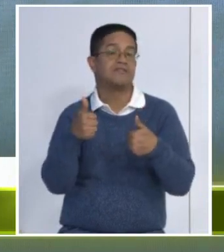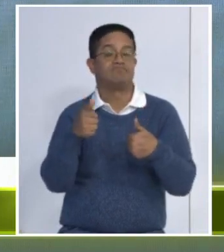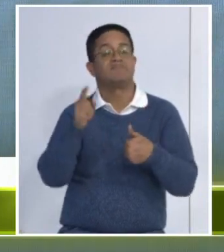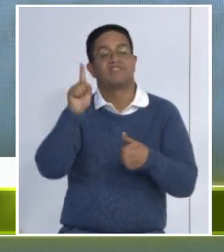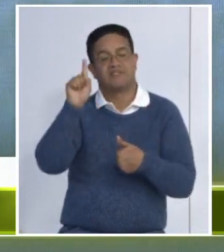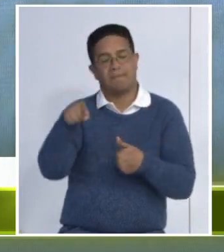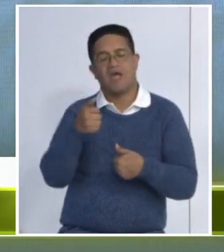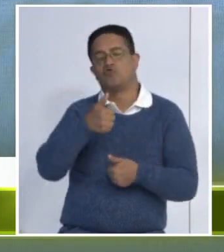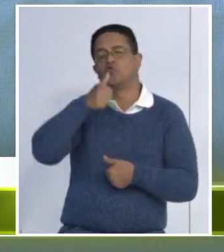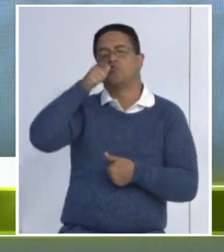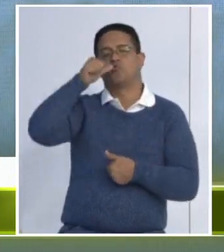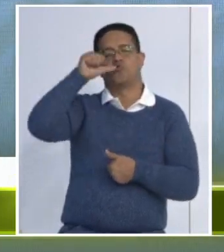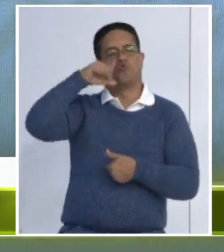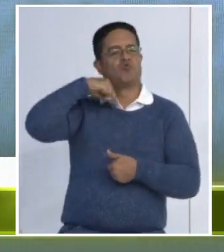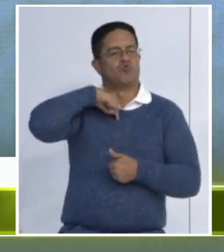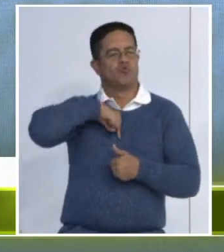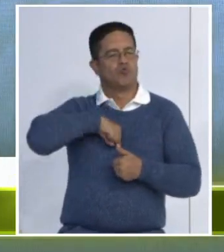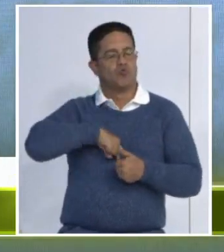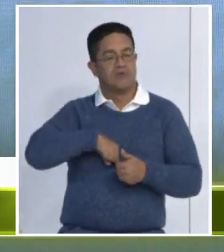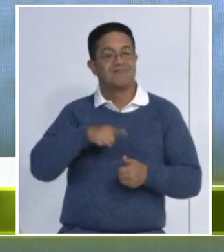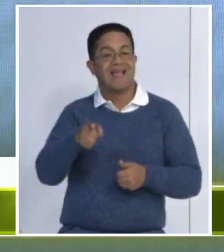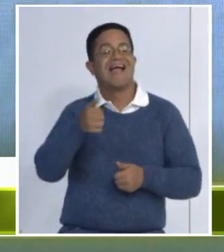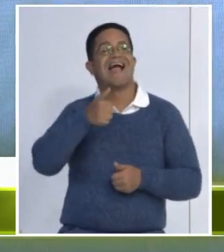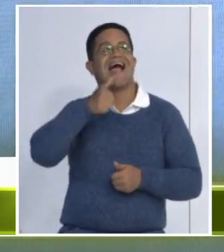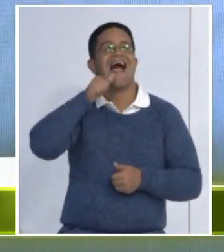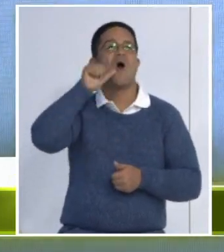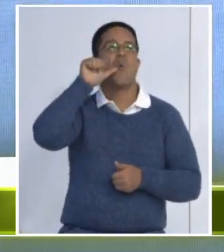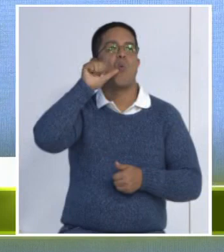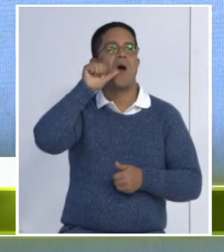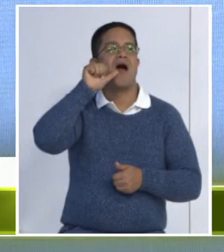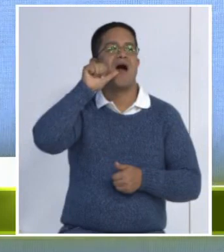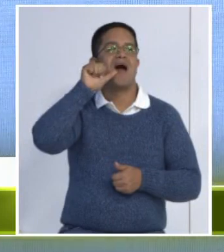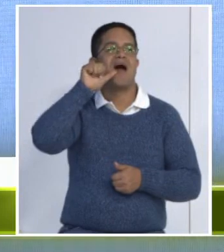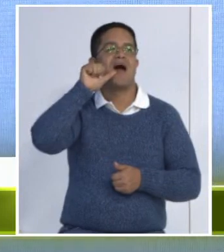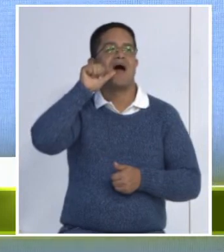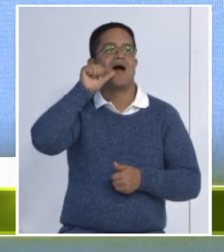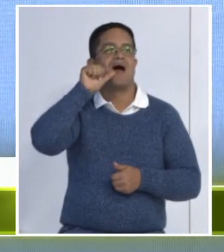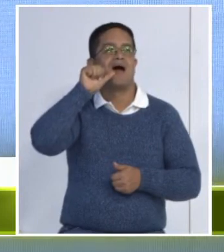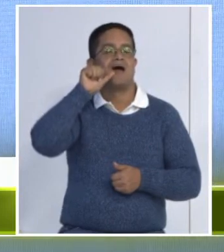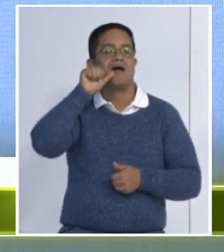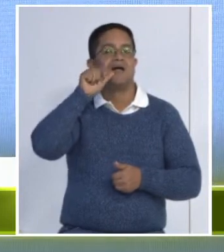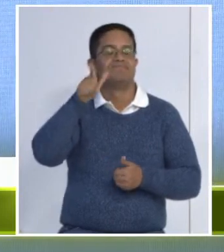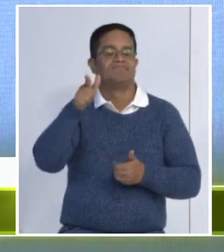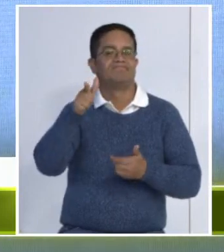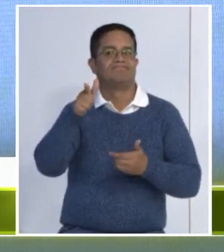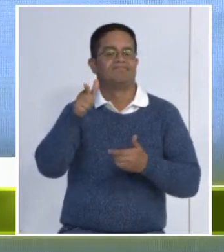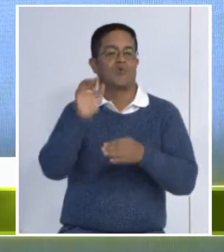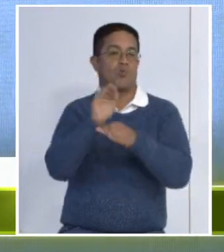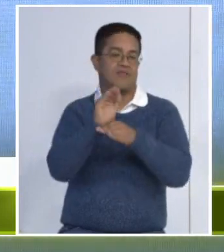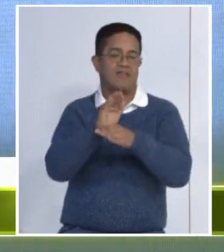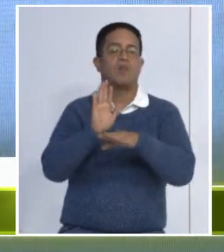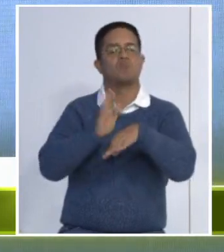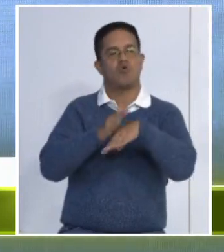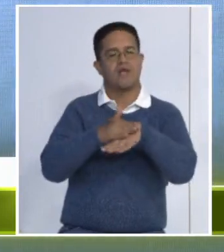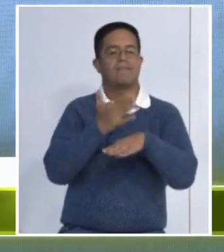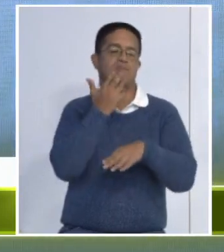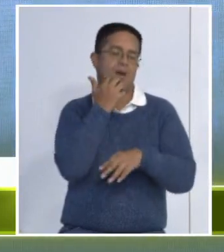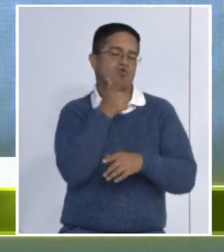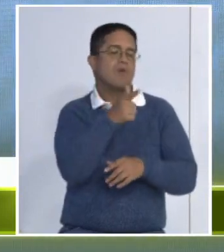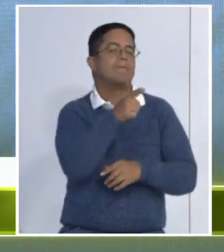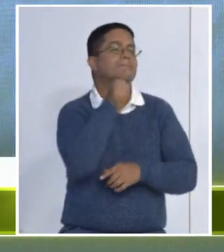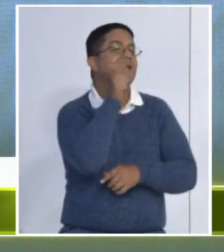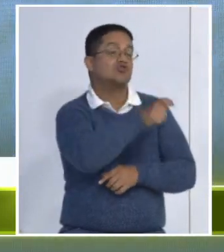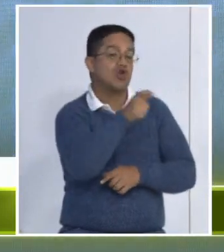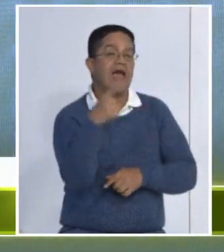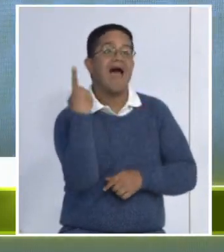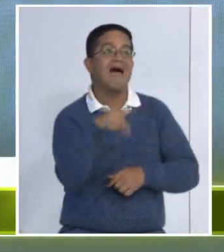la hidratación, que sea un agua de coco que esté bien manipulada. Porque me ha tocado pacientes con dengue que toman